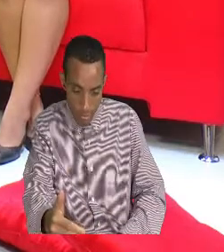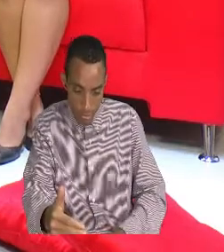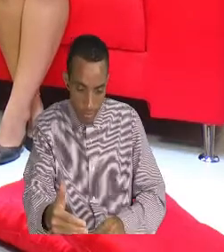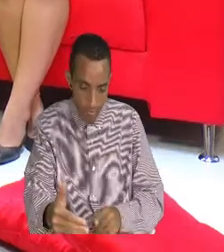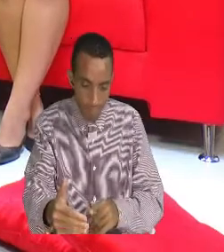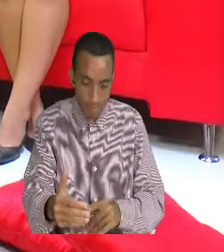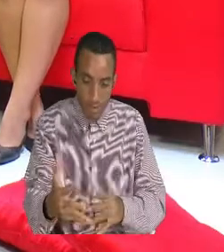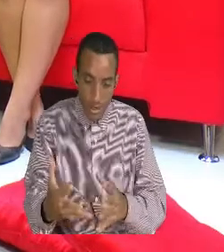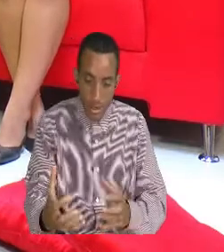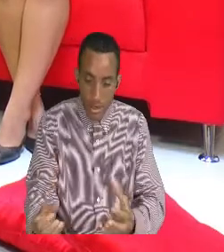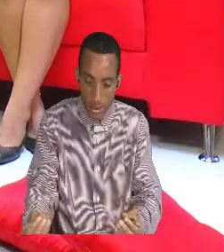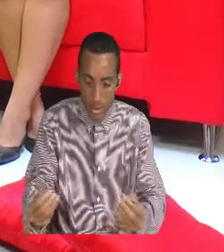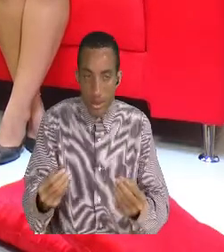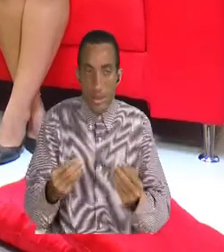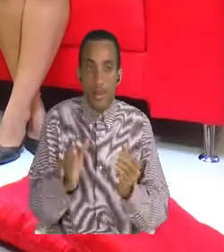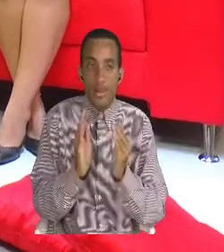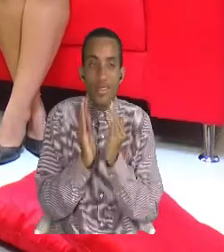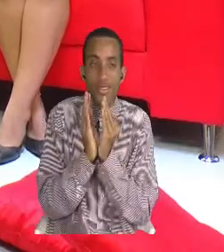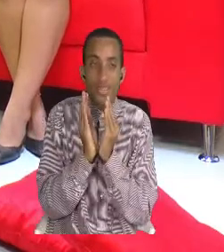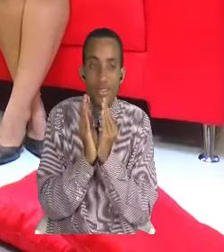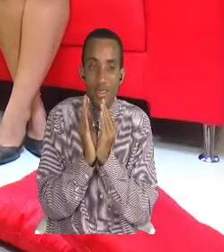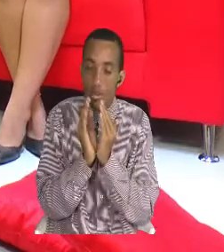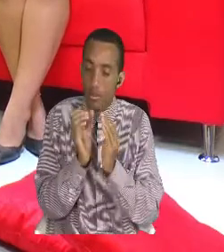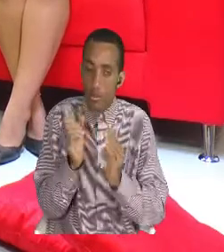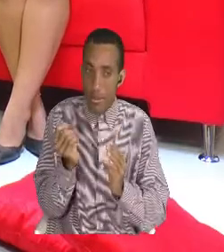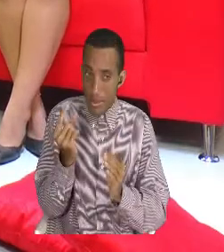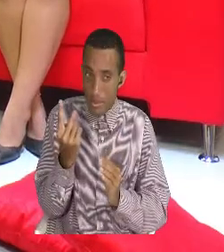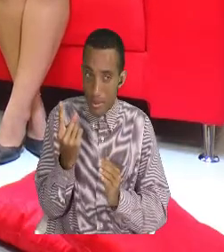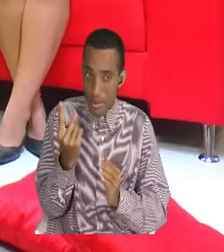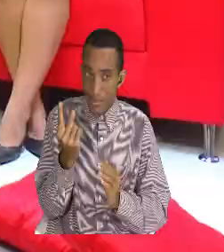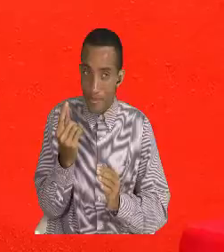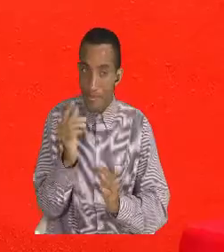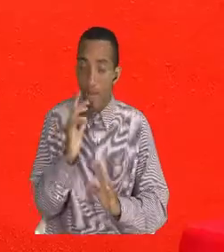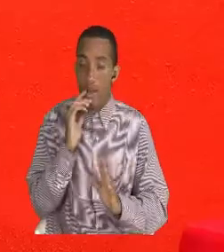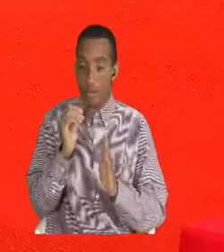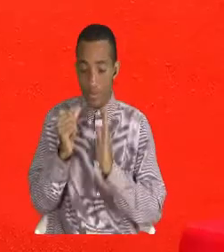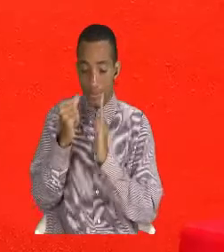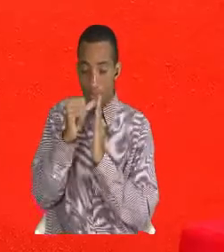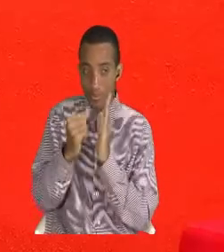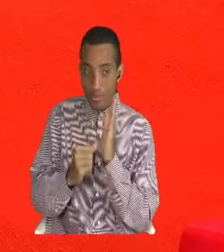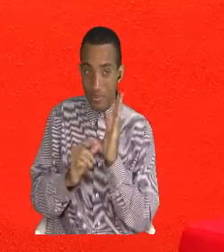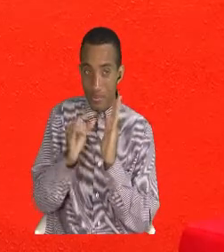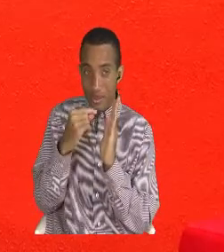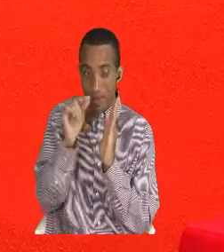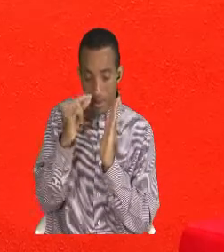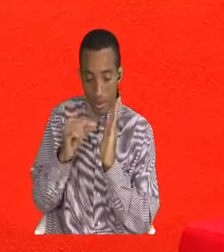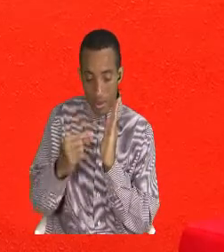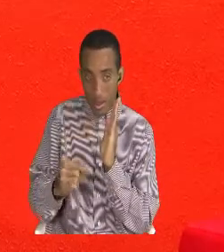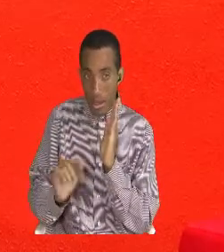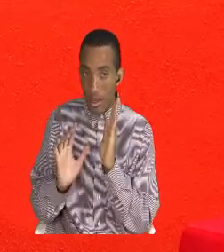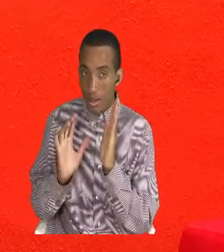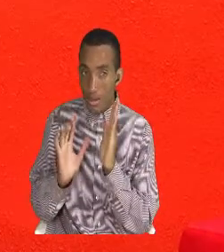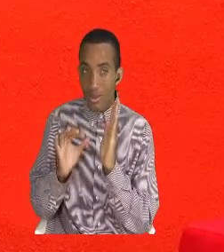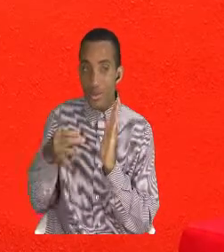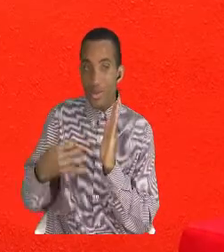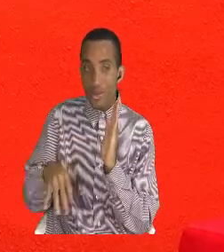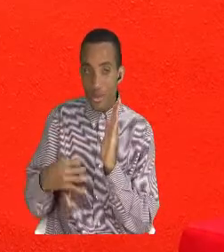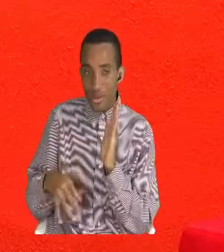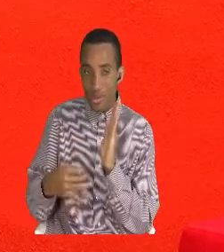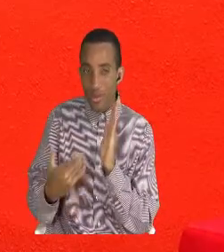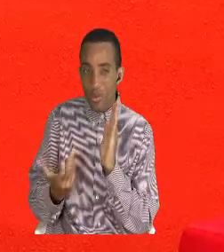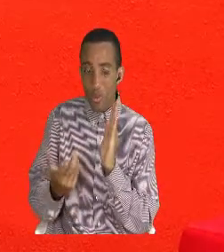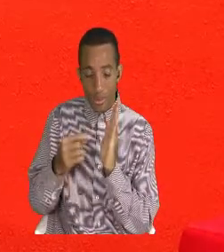días. Lo primero que deben hacer es verificar si cumplen con los requisitos básicos. Estos requisitos básicos